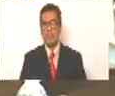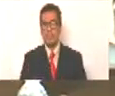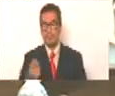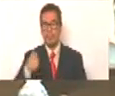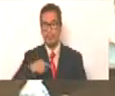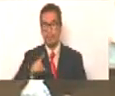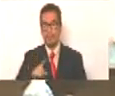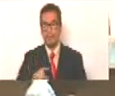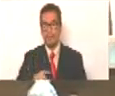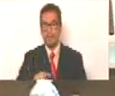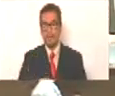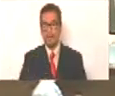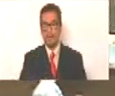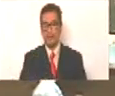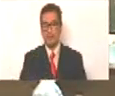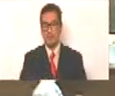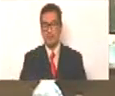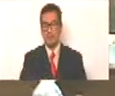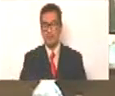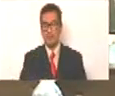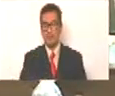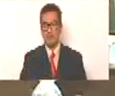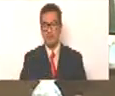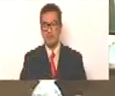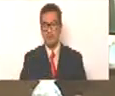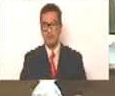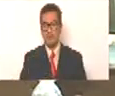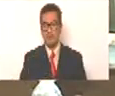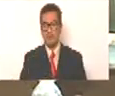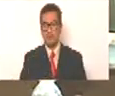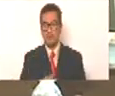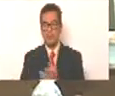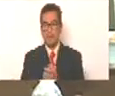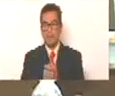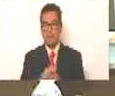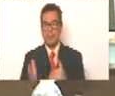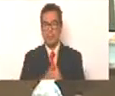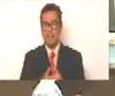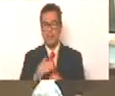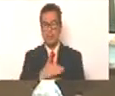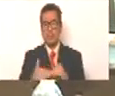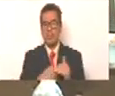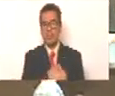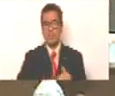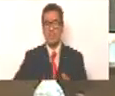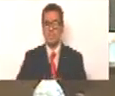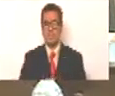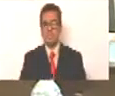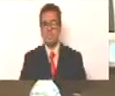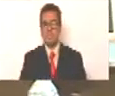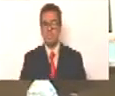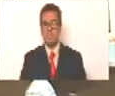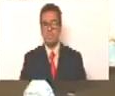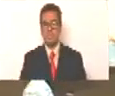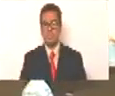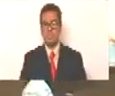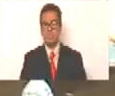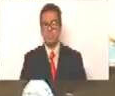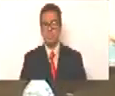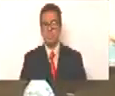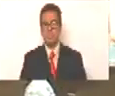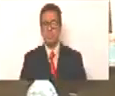diputada, tiempo. Voy cerrando, compañero vicepresidente. Es entonces como nosotras las